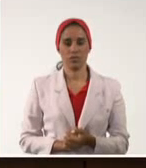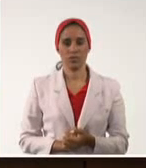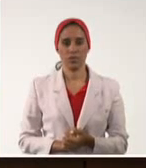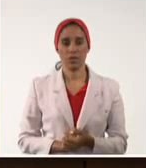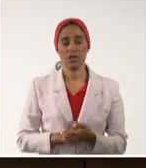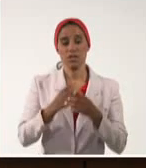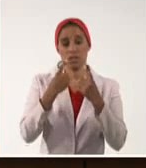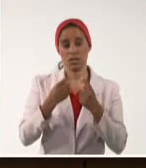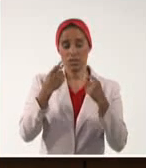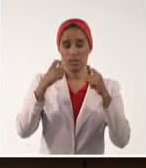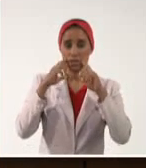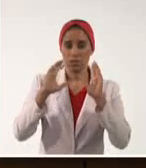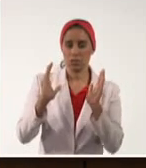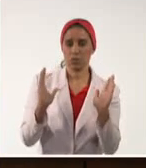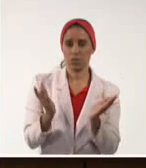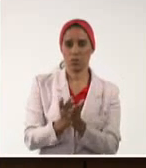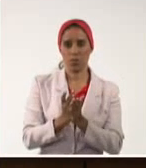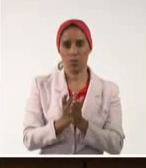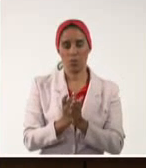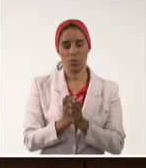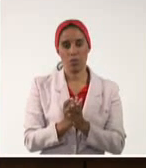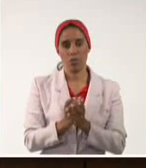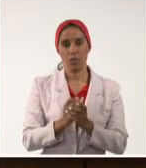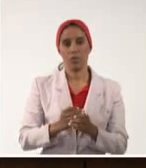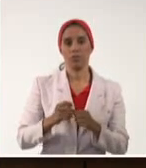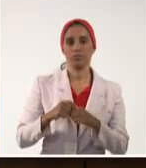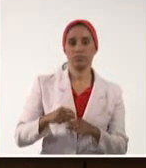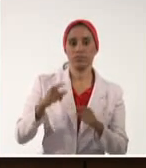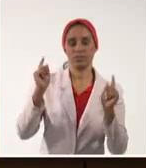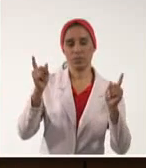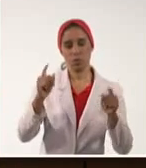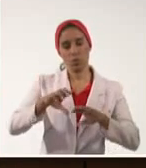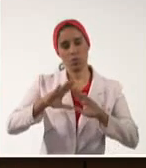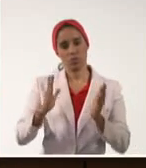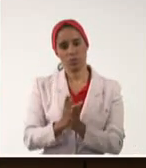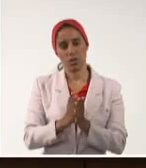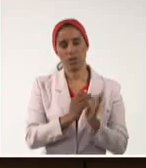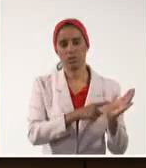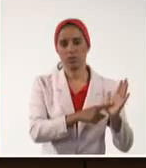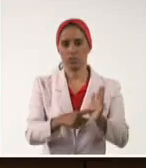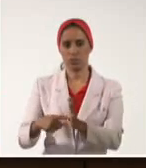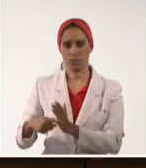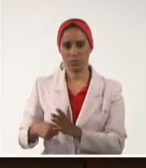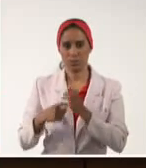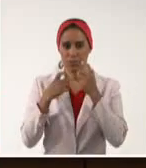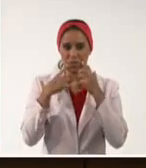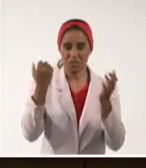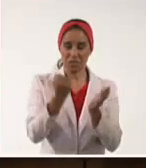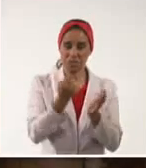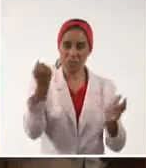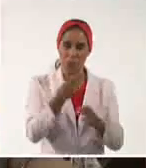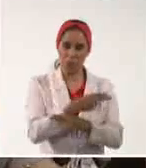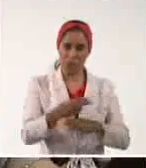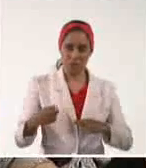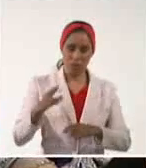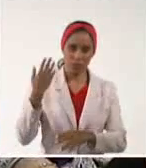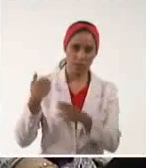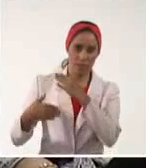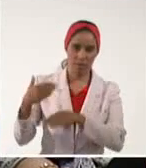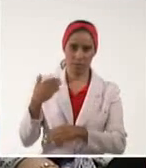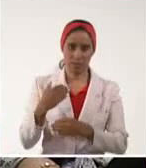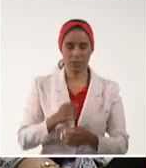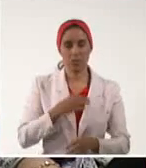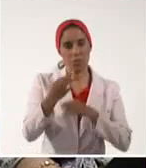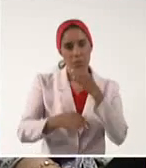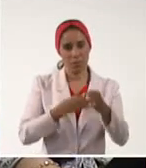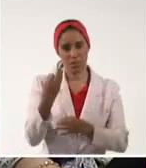sido recurrente en el contexto bilateral y es un patrón de conducta probado por la historia. Como expresó Fidel